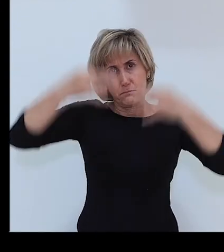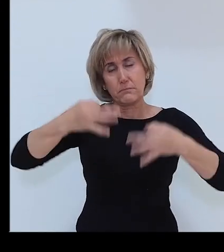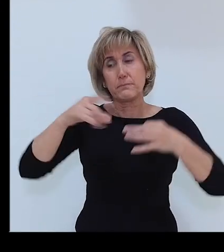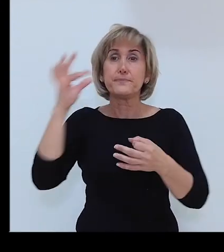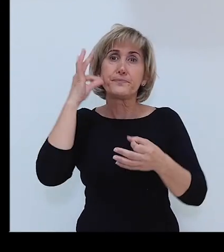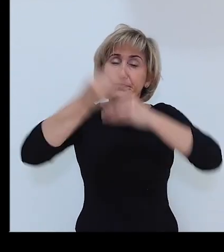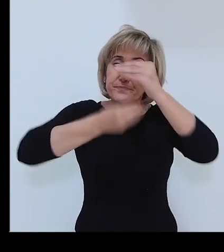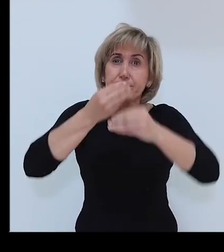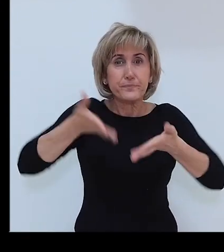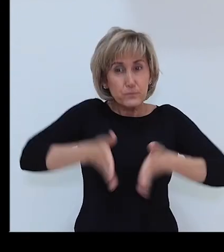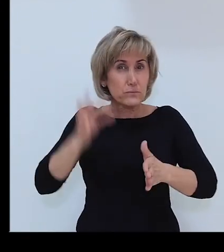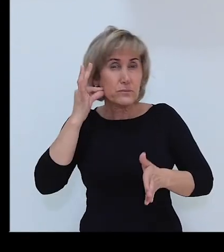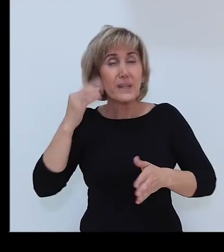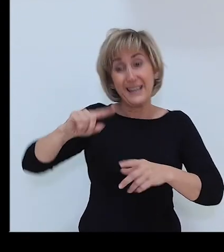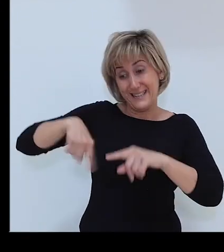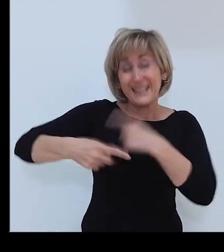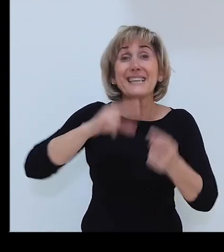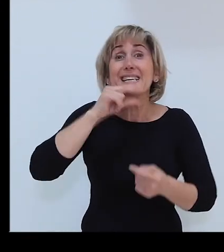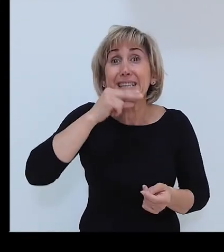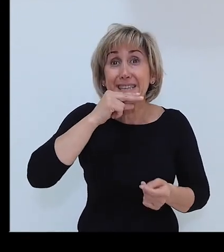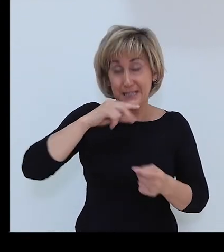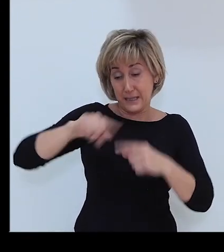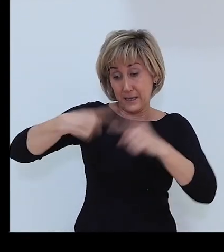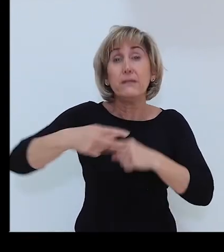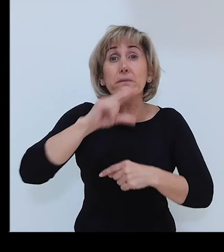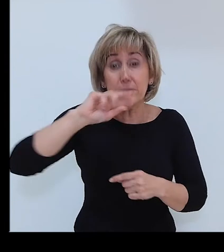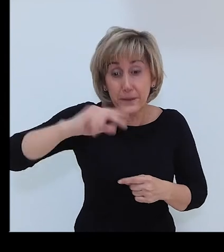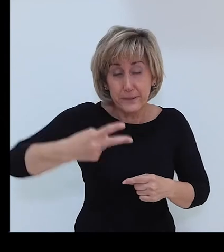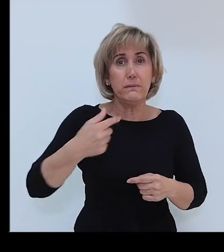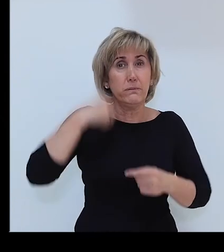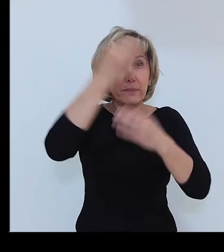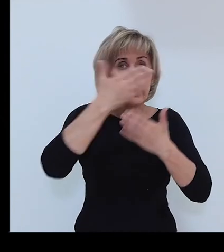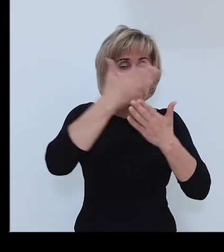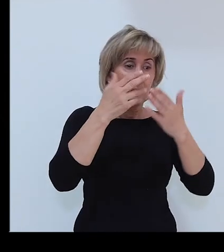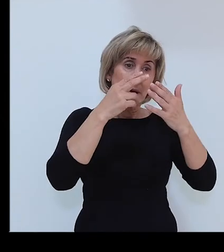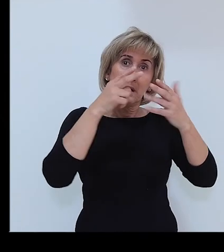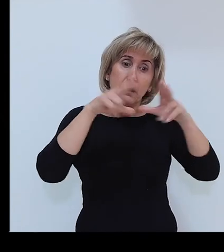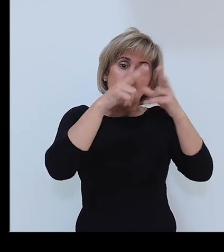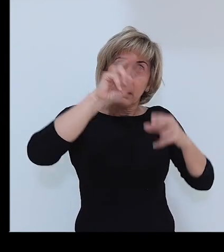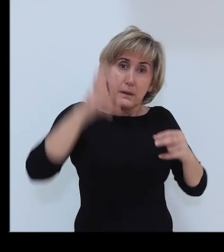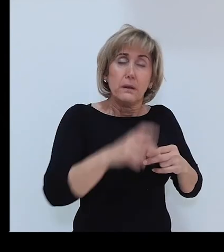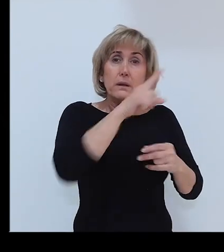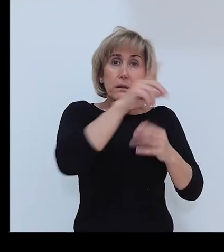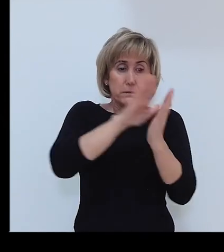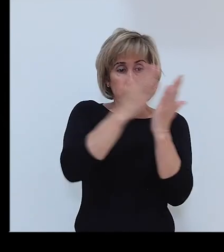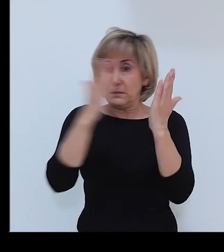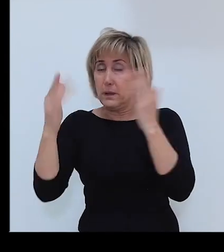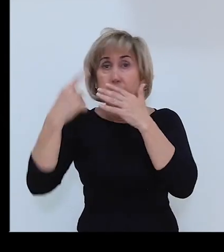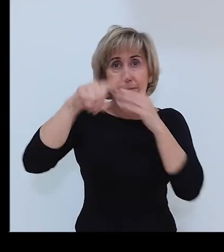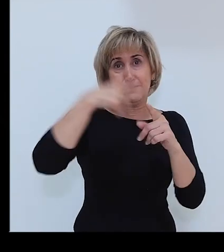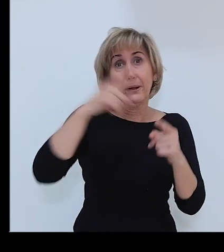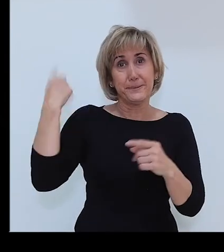estoy completamente convencida que si sus hijas y mis nietas les da por estudiar sociología,